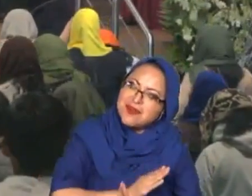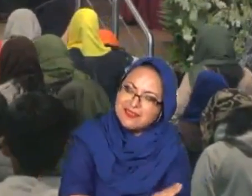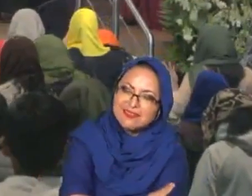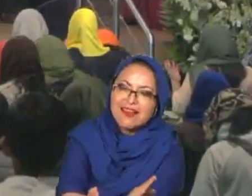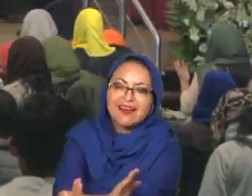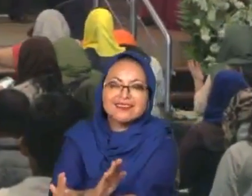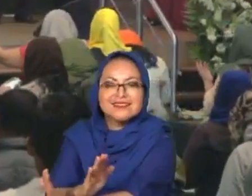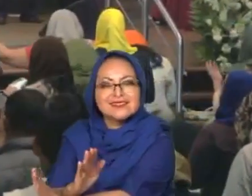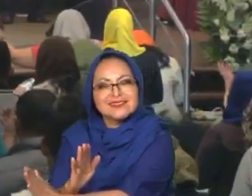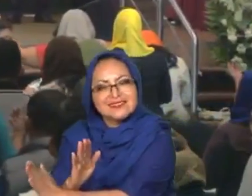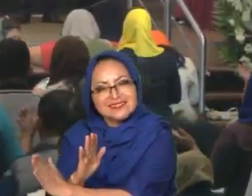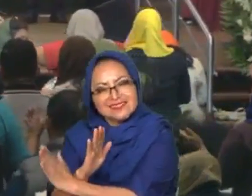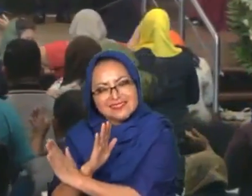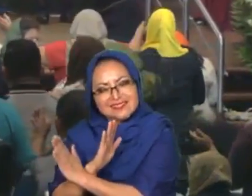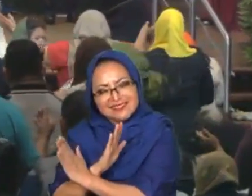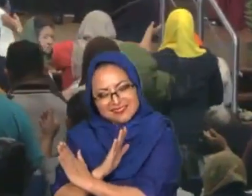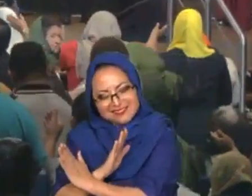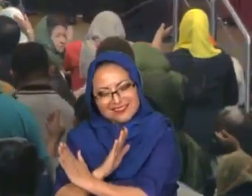Recibe,